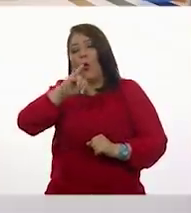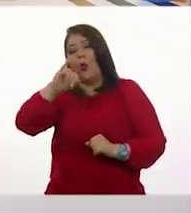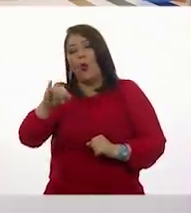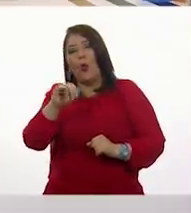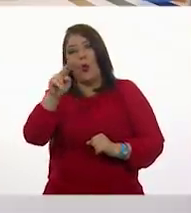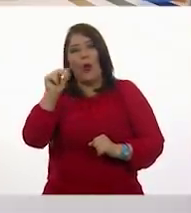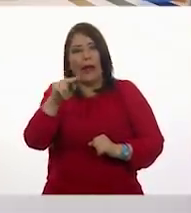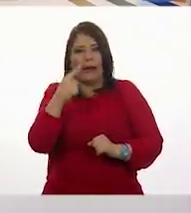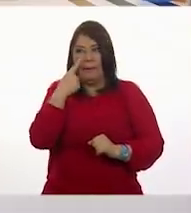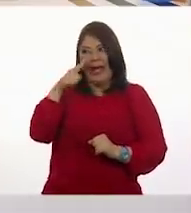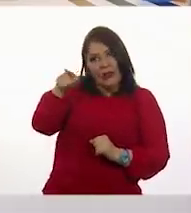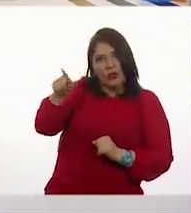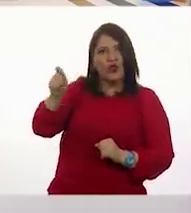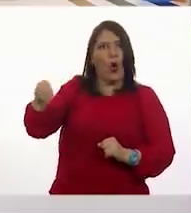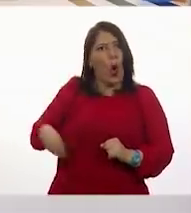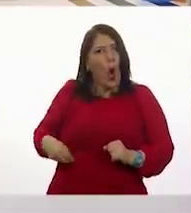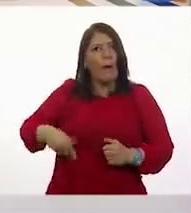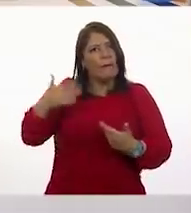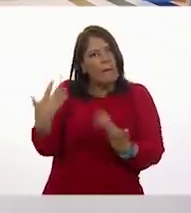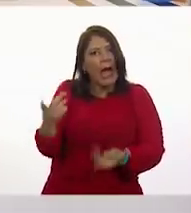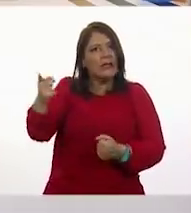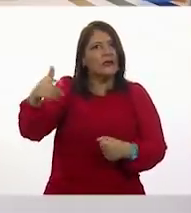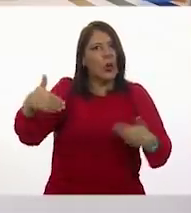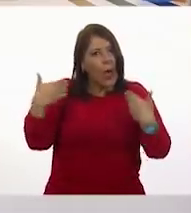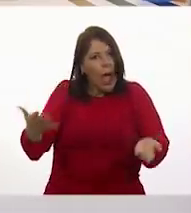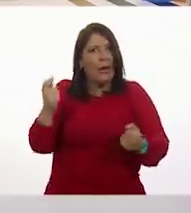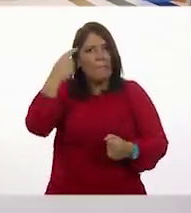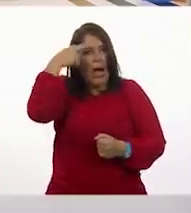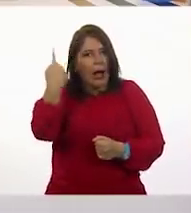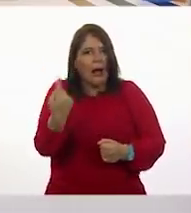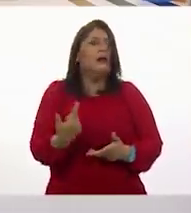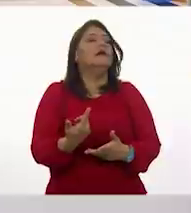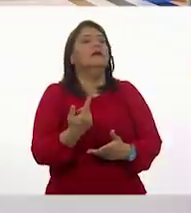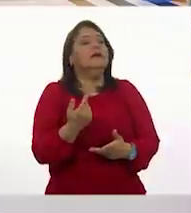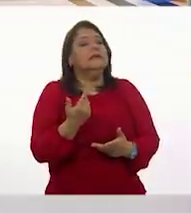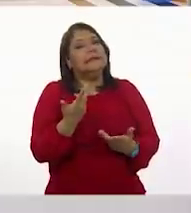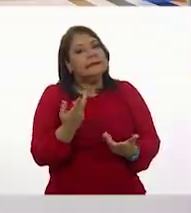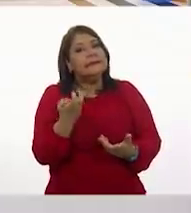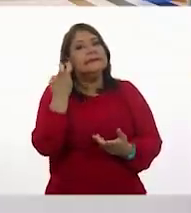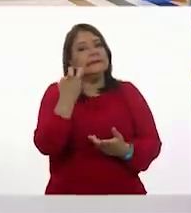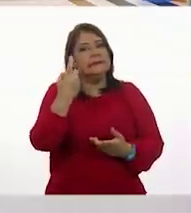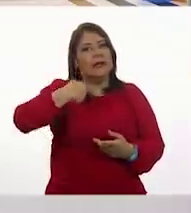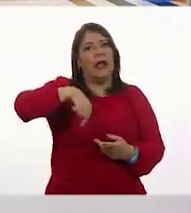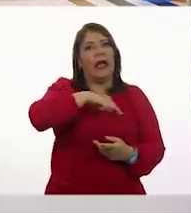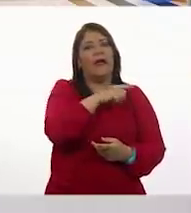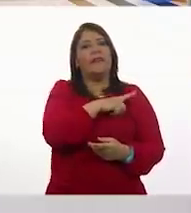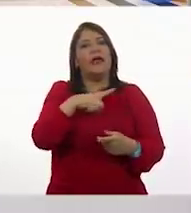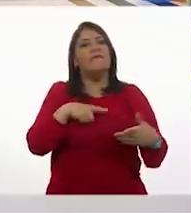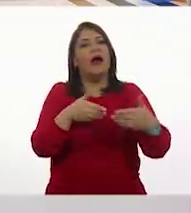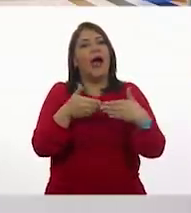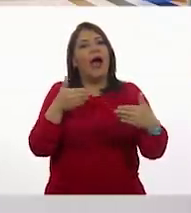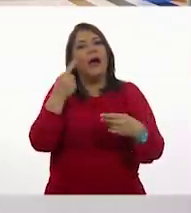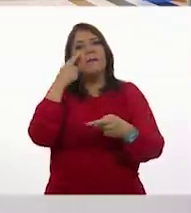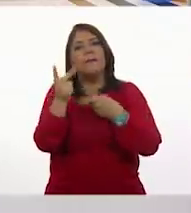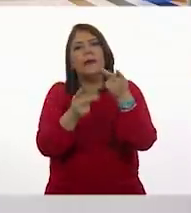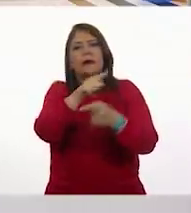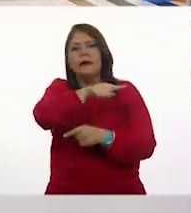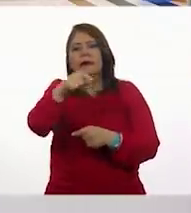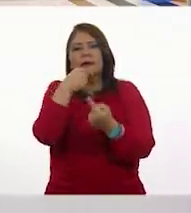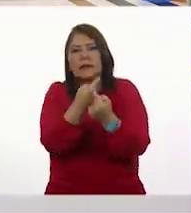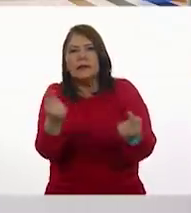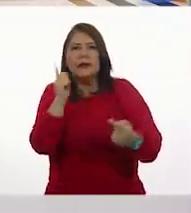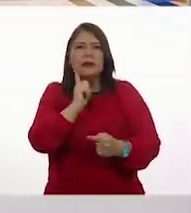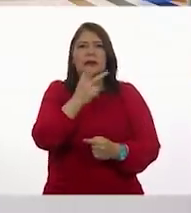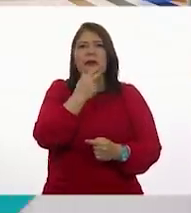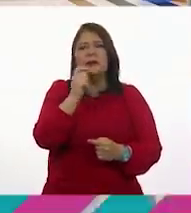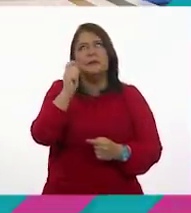todo era su culpa. Aquí vamos a preguntar a las niñas y los niños y nosotros